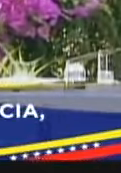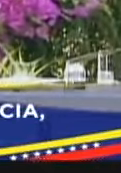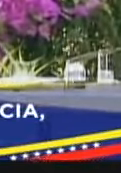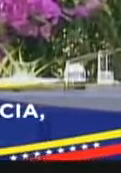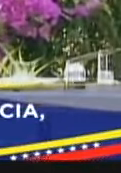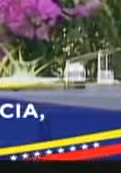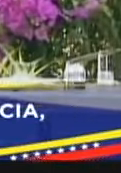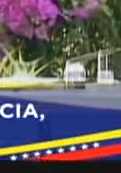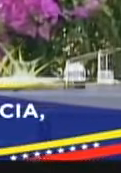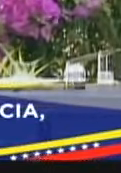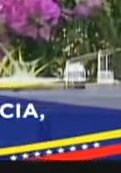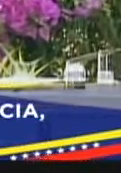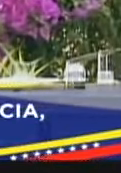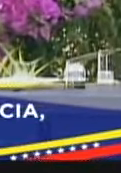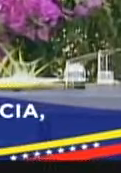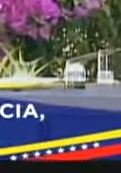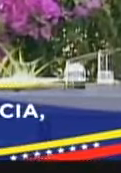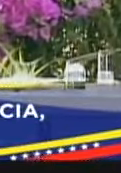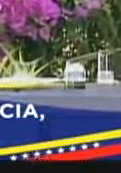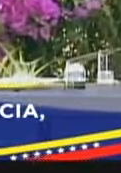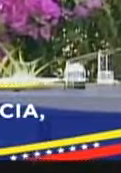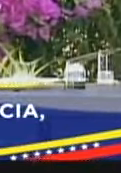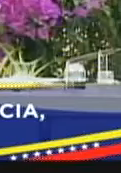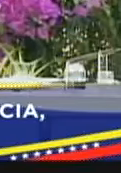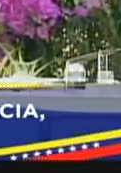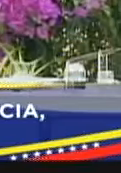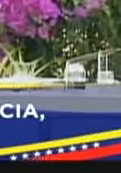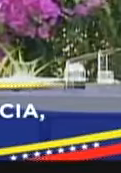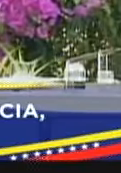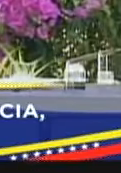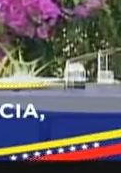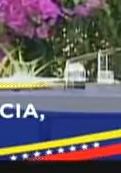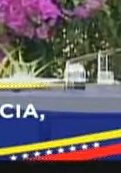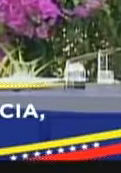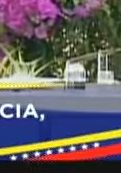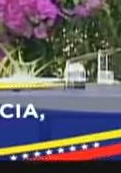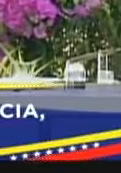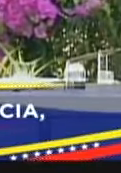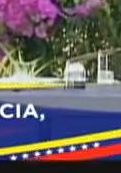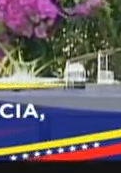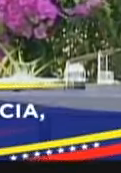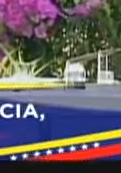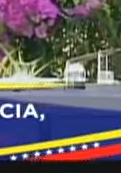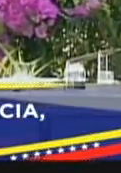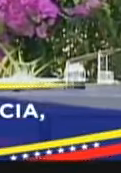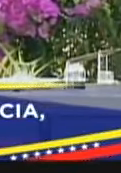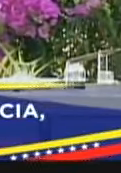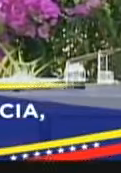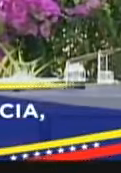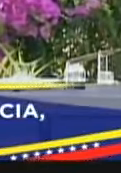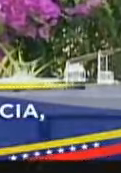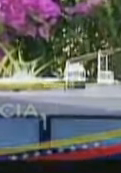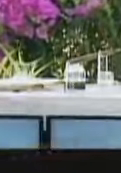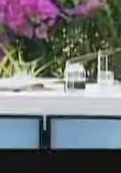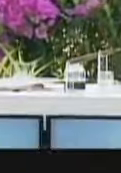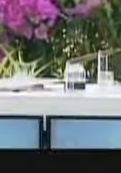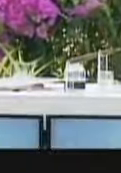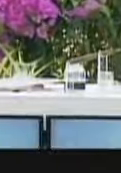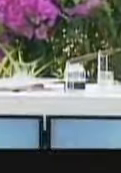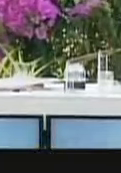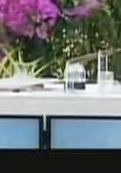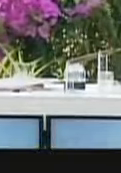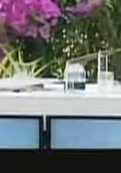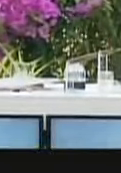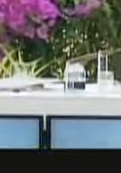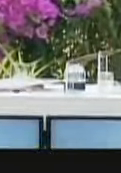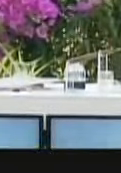Mira lo que declaró Laura Richardson, comandante general, a comandante del Comando Sur, como que fuera una